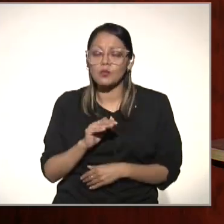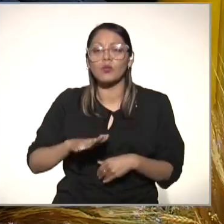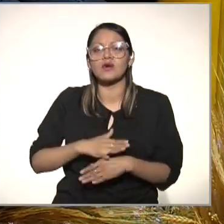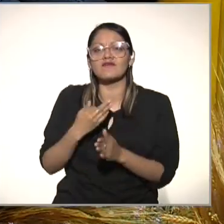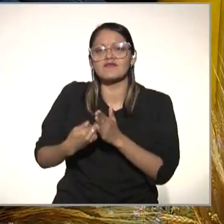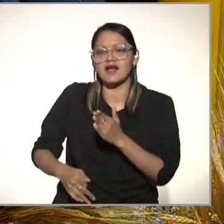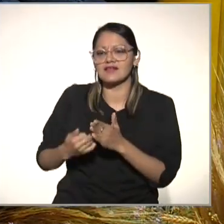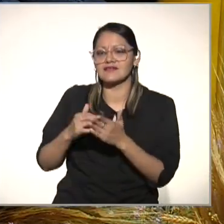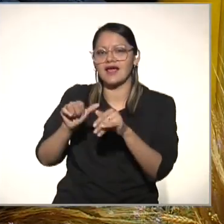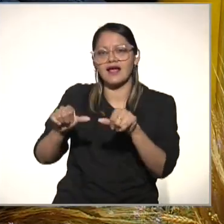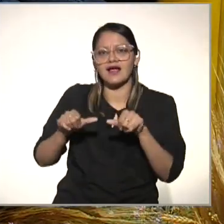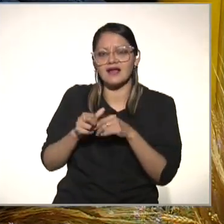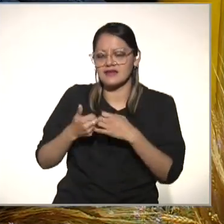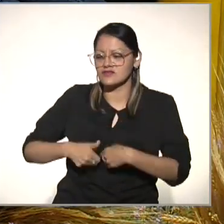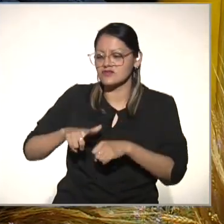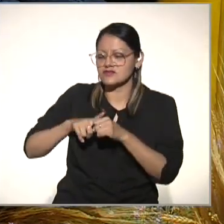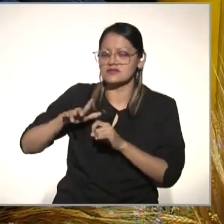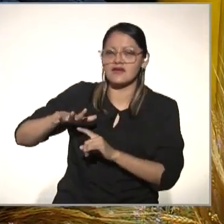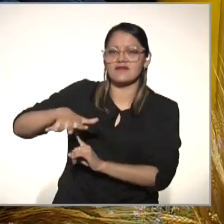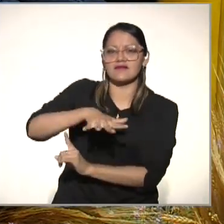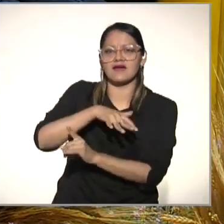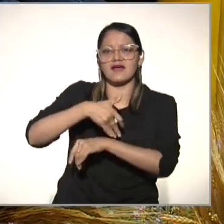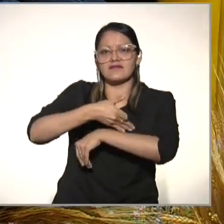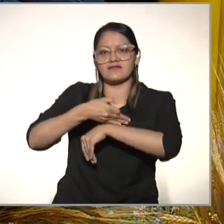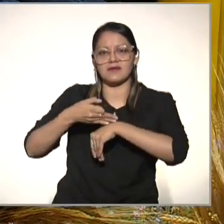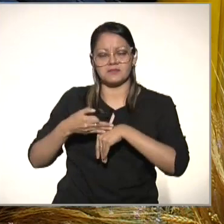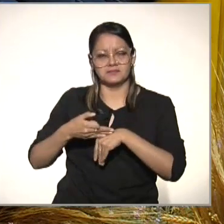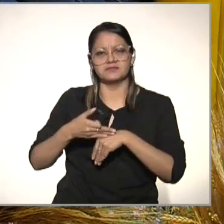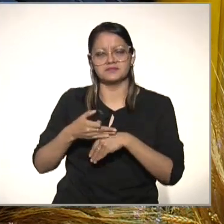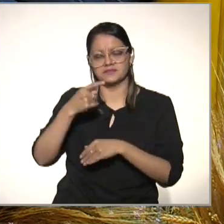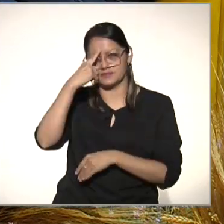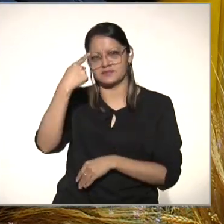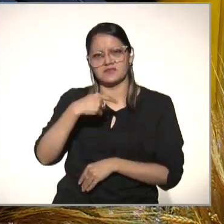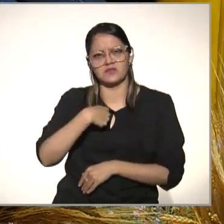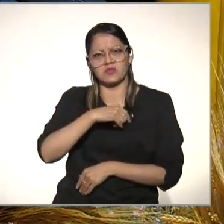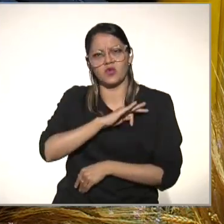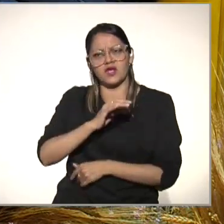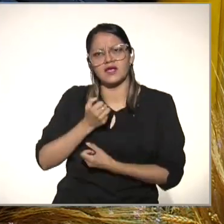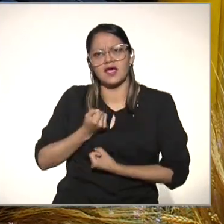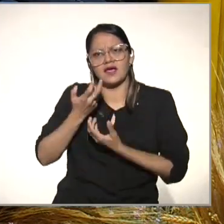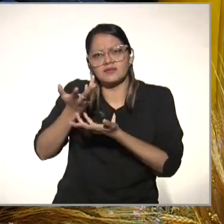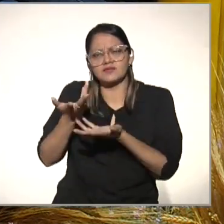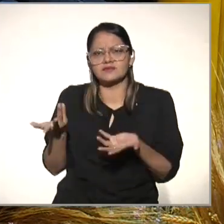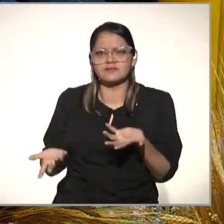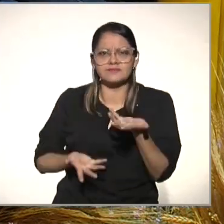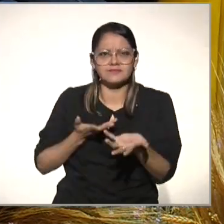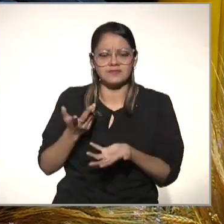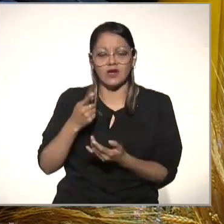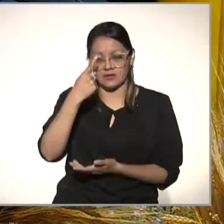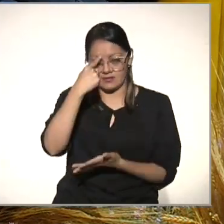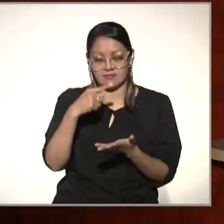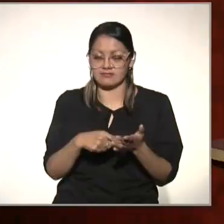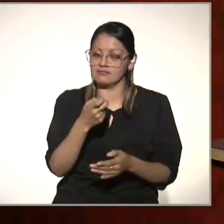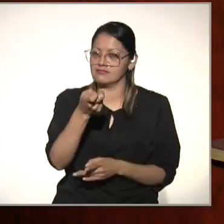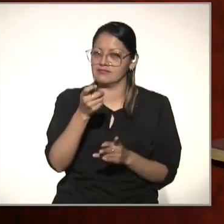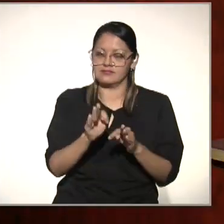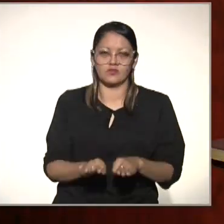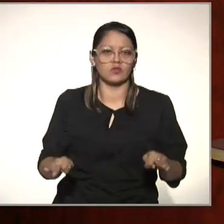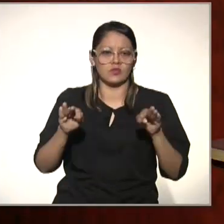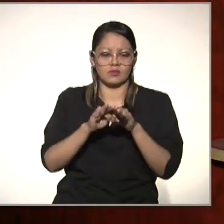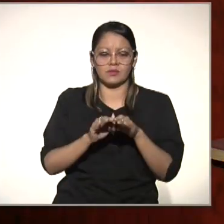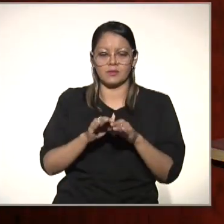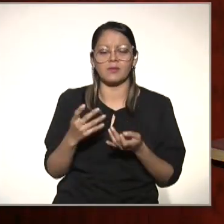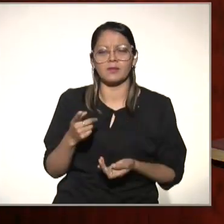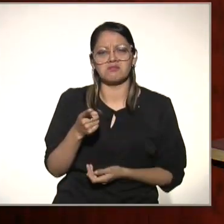social, mi familia, mi contexto, para poder expresar quién quiero ser. Entonces sí creo que es importantísimo